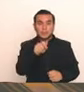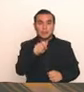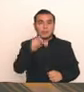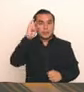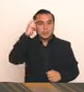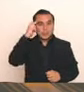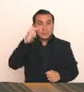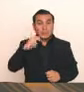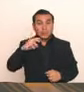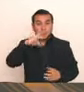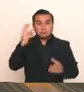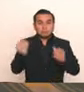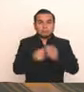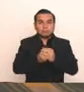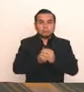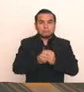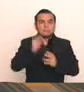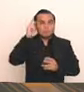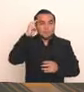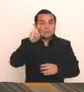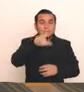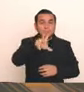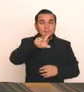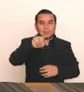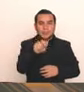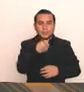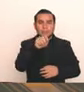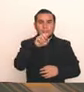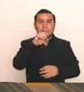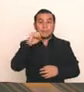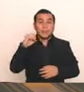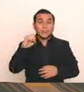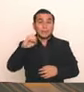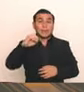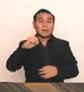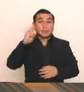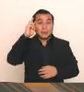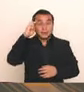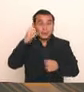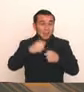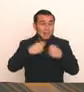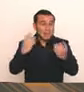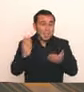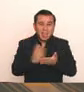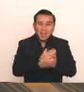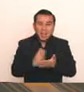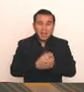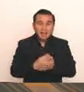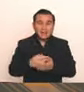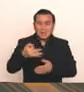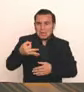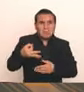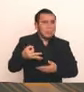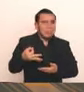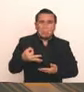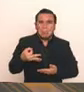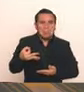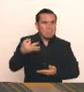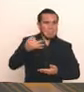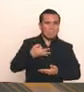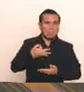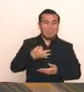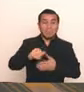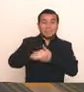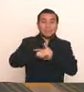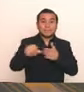más y que todo ese dinero que dicen cuando han aprobado recurriendo central no ha recibido un solo centavo les explico por qué la